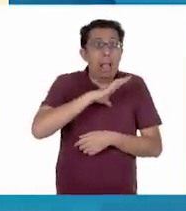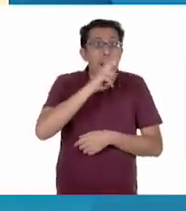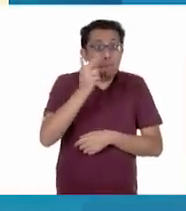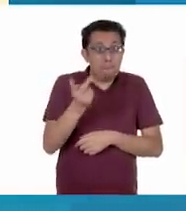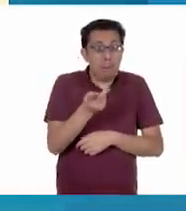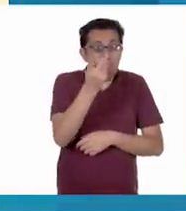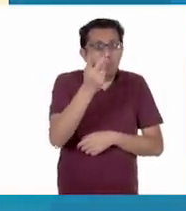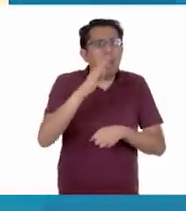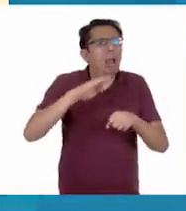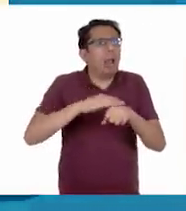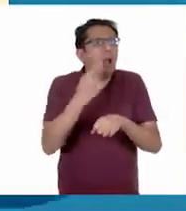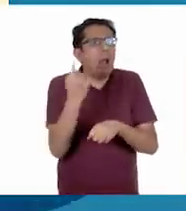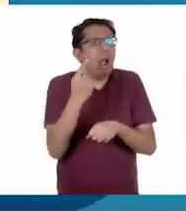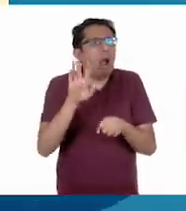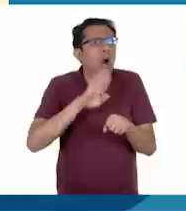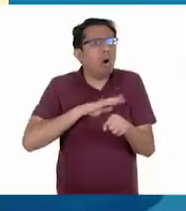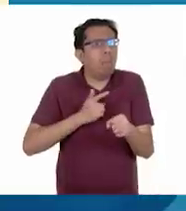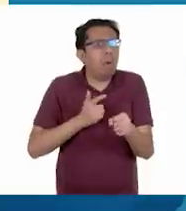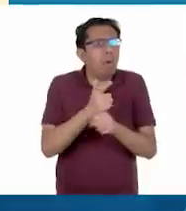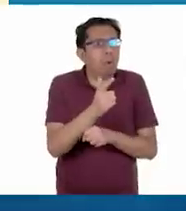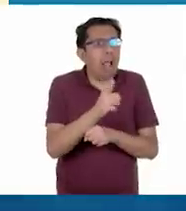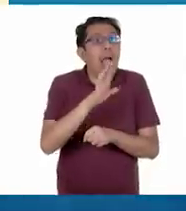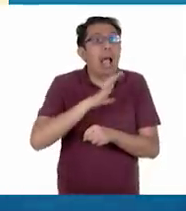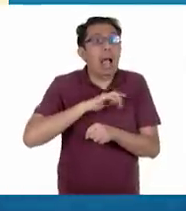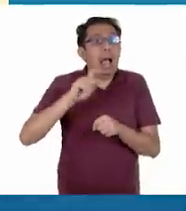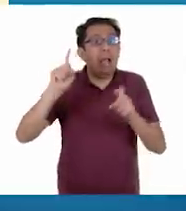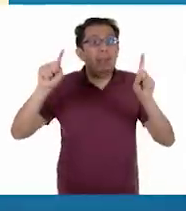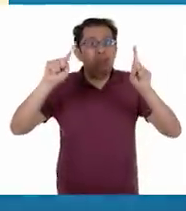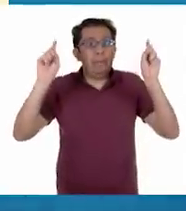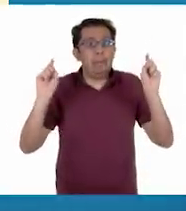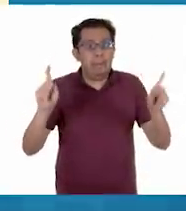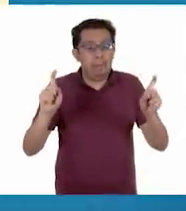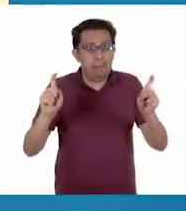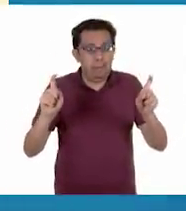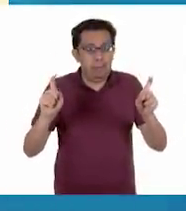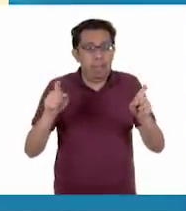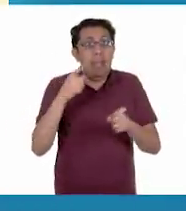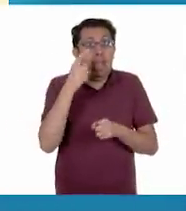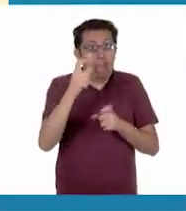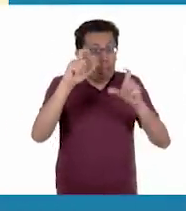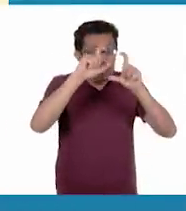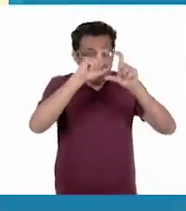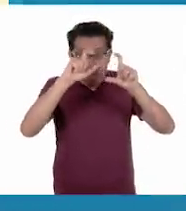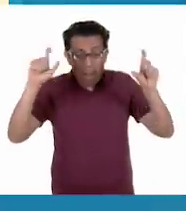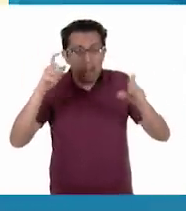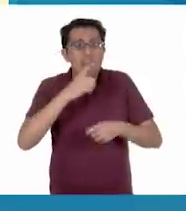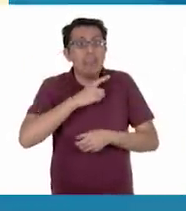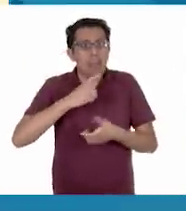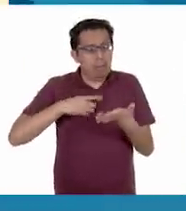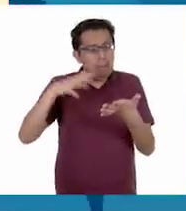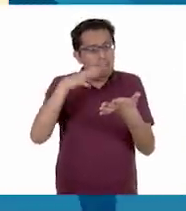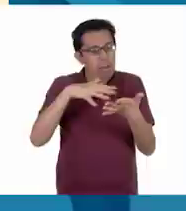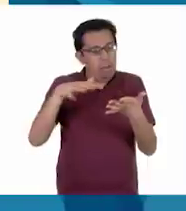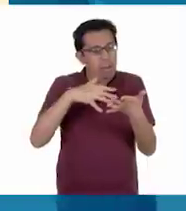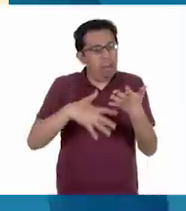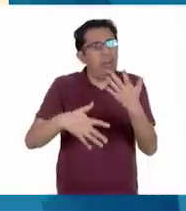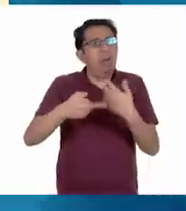porque la frase está entre los signos de interrogación. Y esa parte del texto debemos leerla con otra